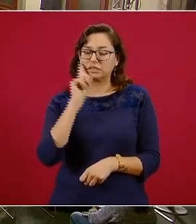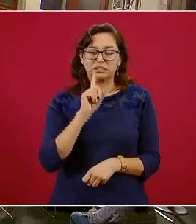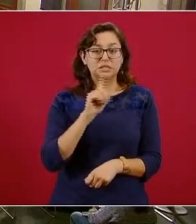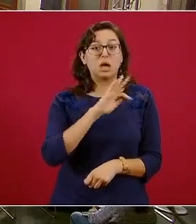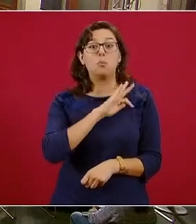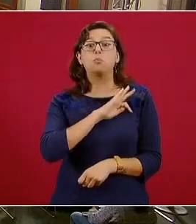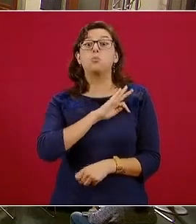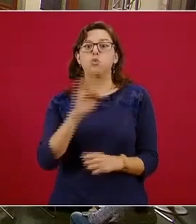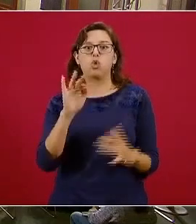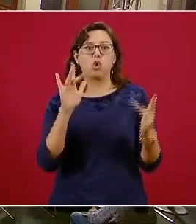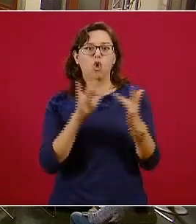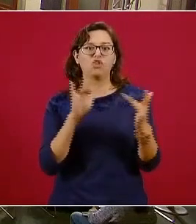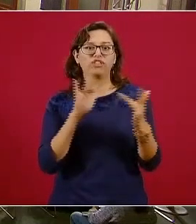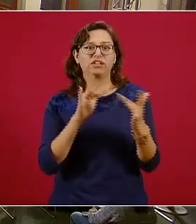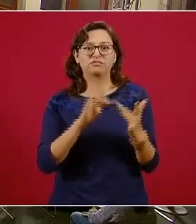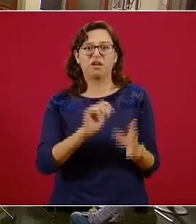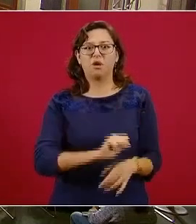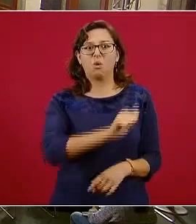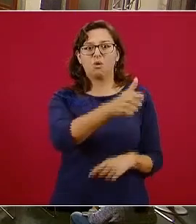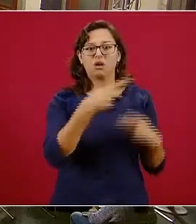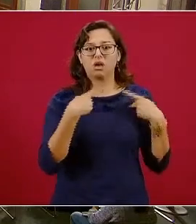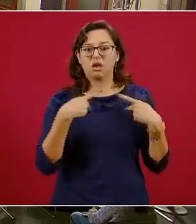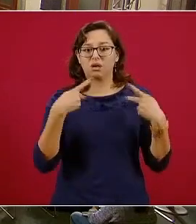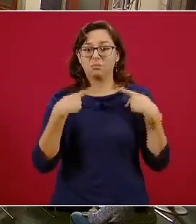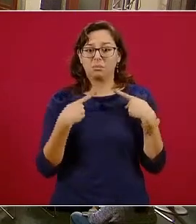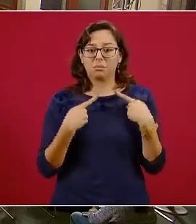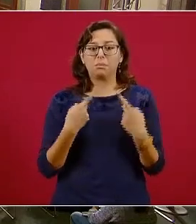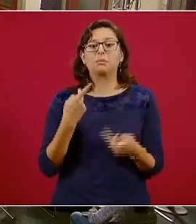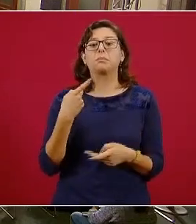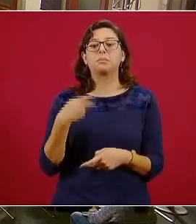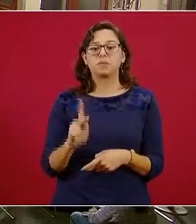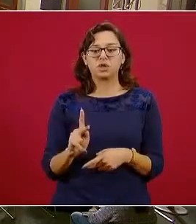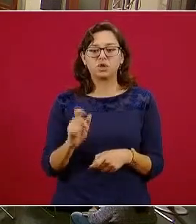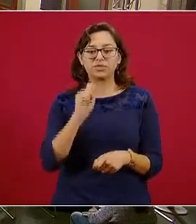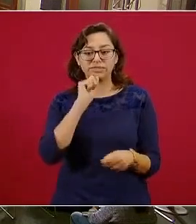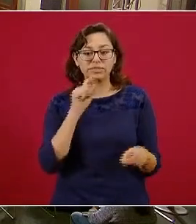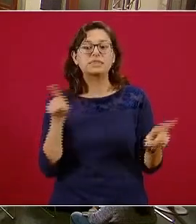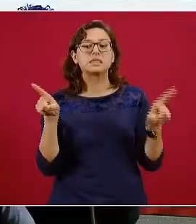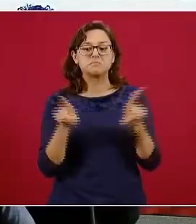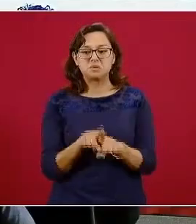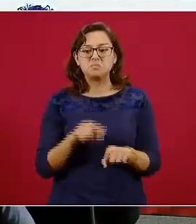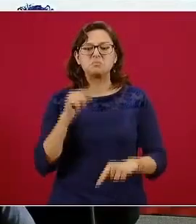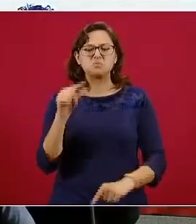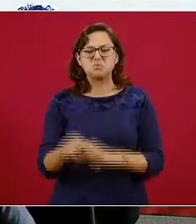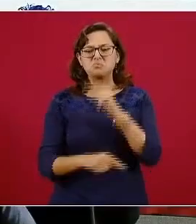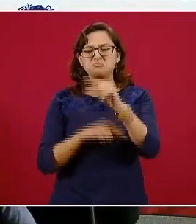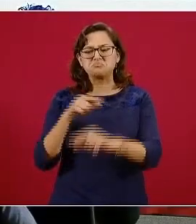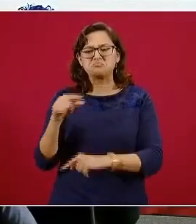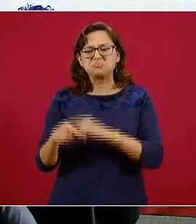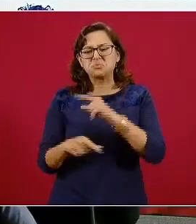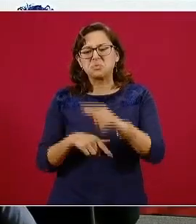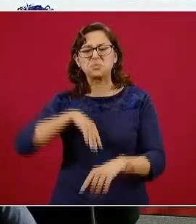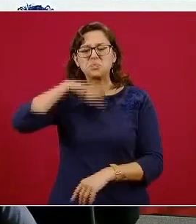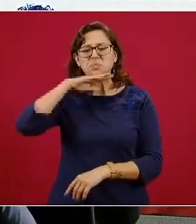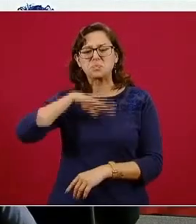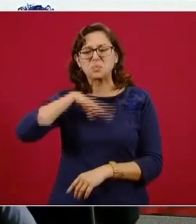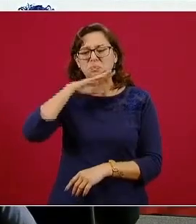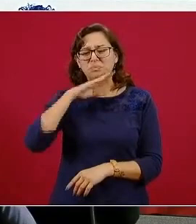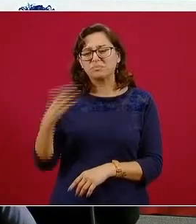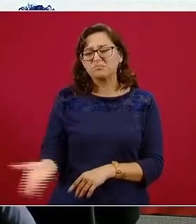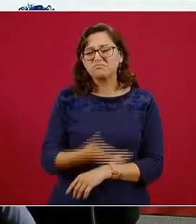hacia el exterior, pero también hemos normalizado este fenómeno como a veces